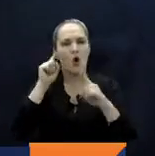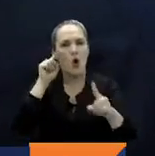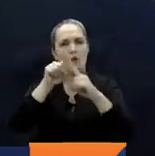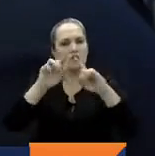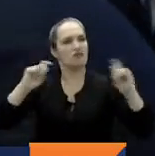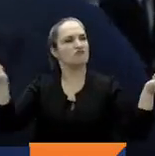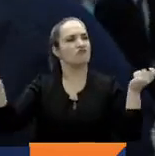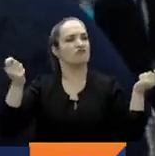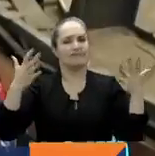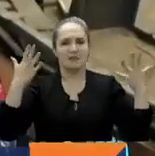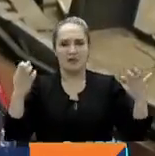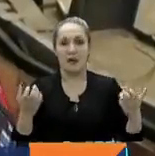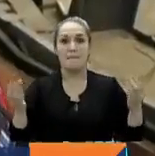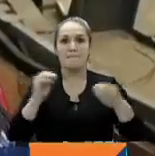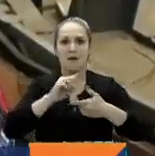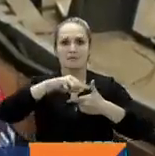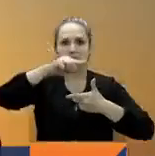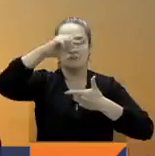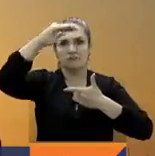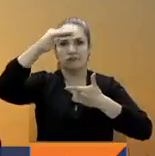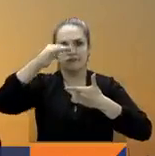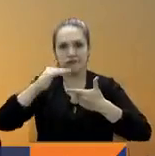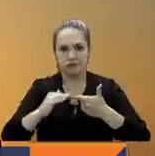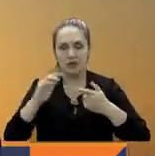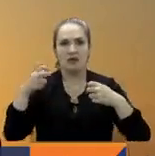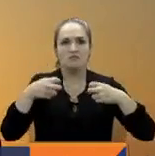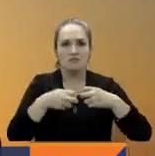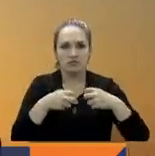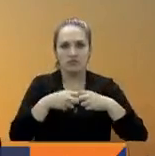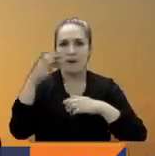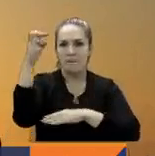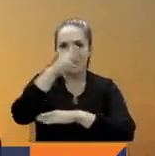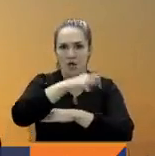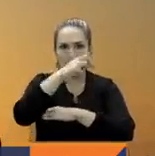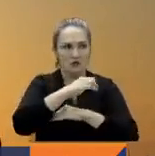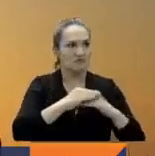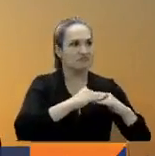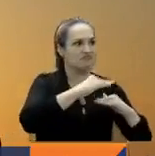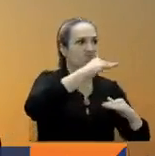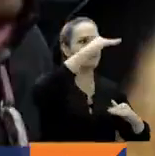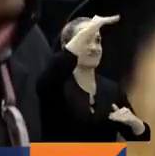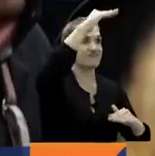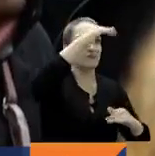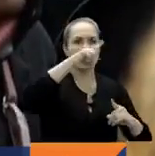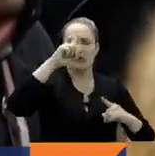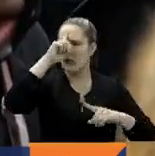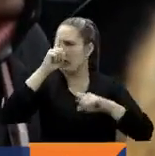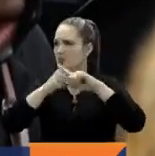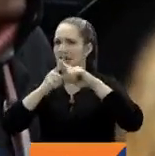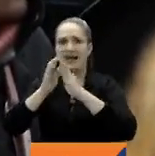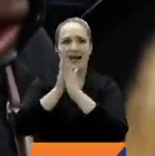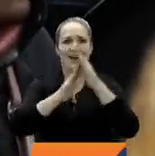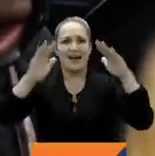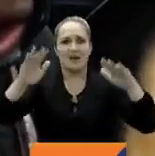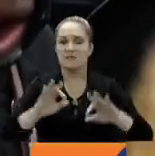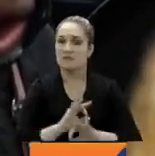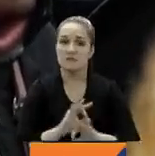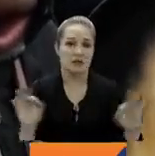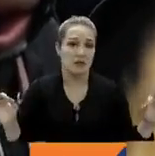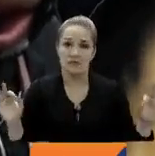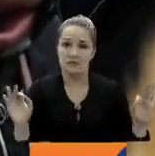las acciones en las bolsas de valores cayeron y los precios de la energía y el petróleo subieron a medida que se desvanecía el optimismo sobre una reducción de la guerra de